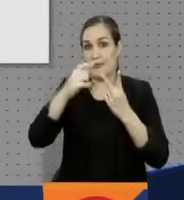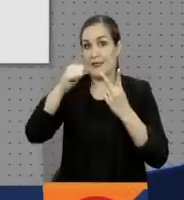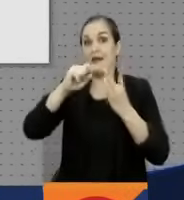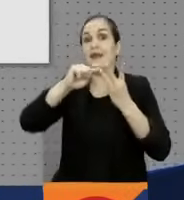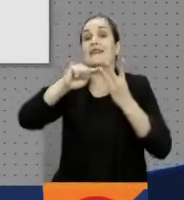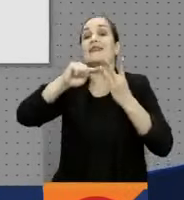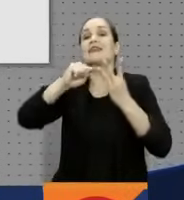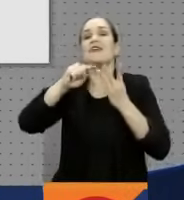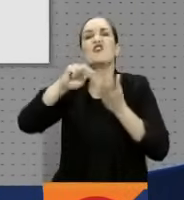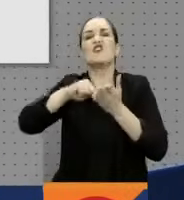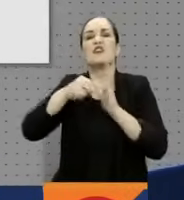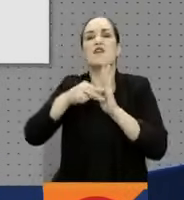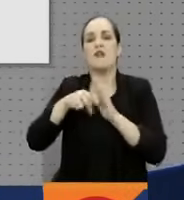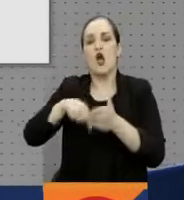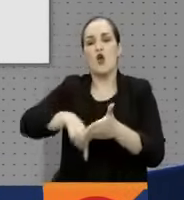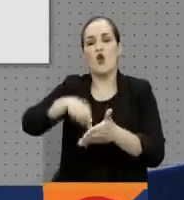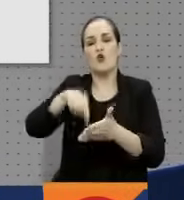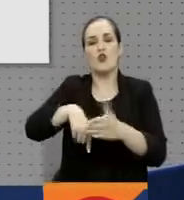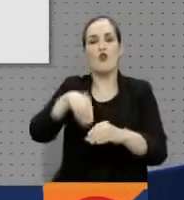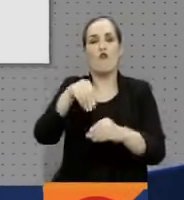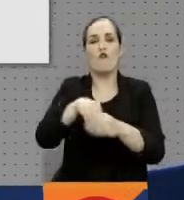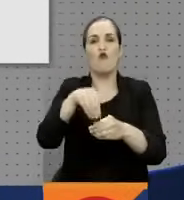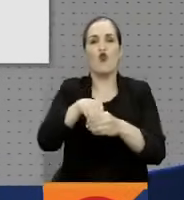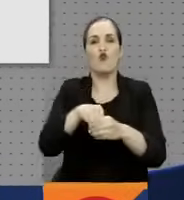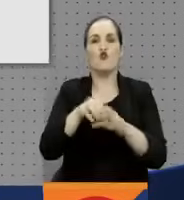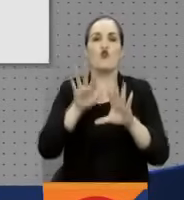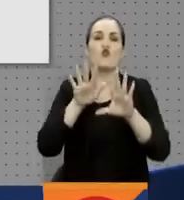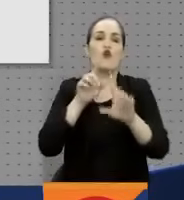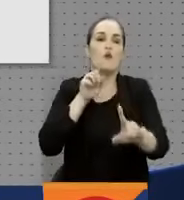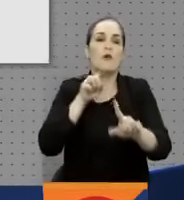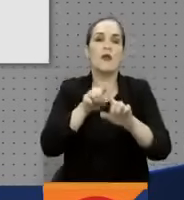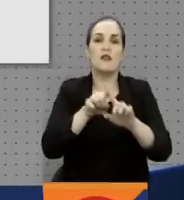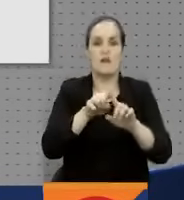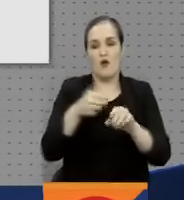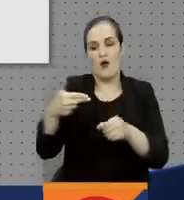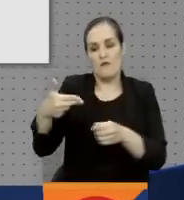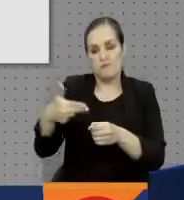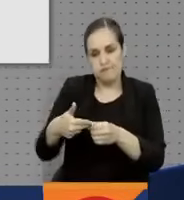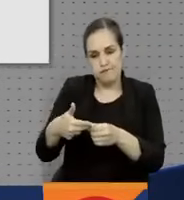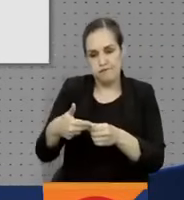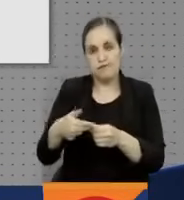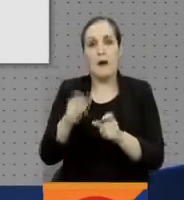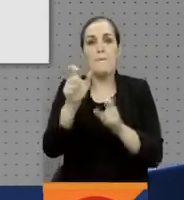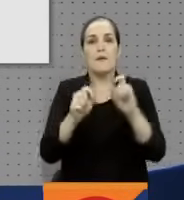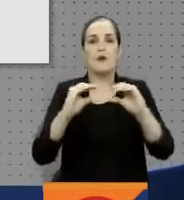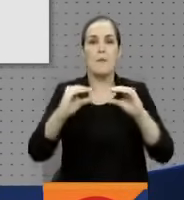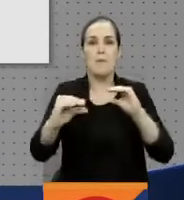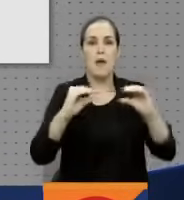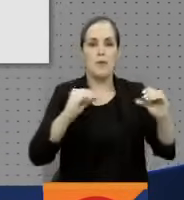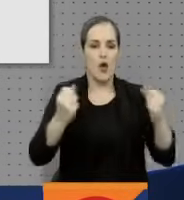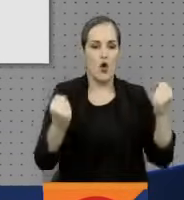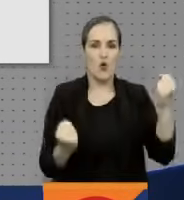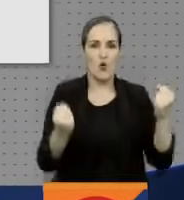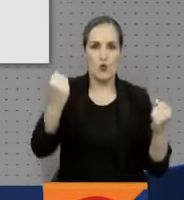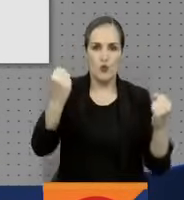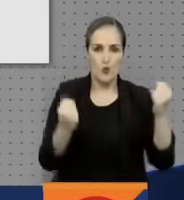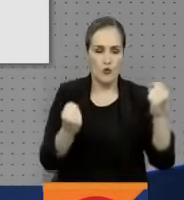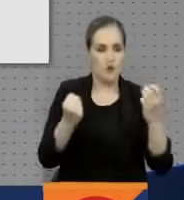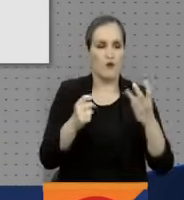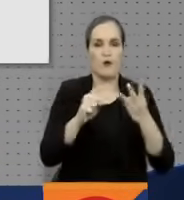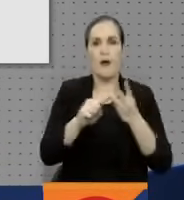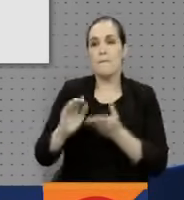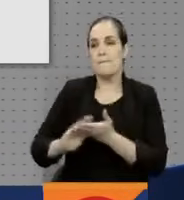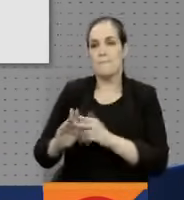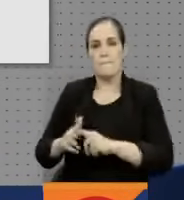colectiva entre la unidad y el municipio de uribia este fondo garantiza El combustible el salario de los conductores el mantenimiento de los vehículos los